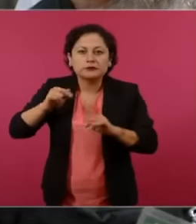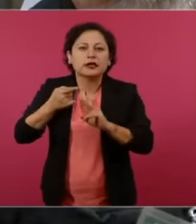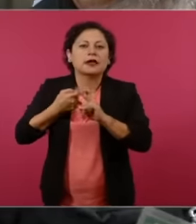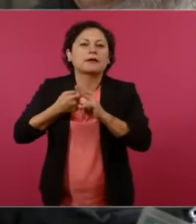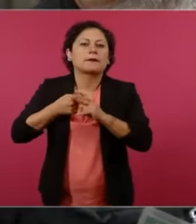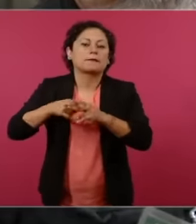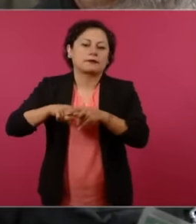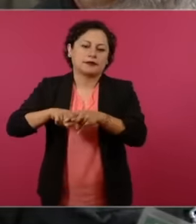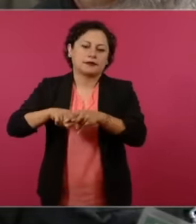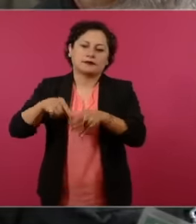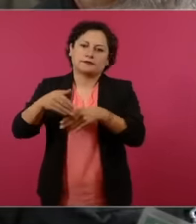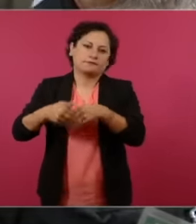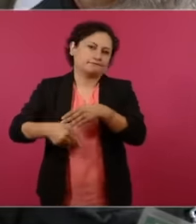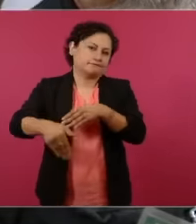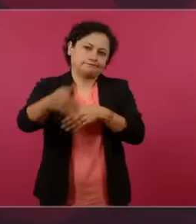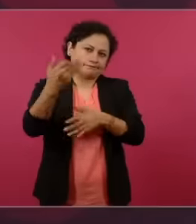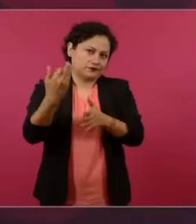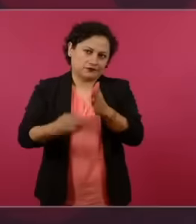falta